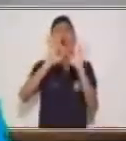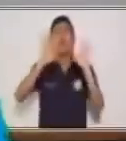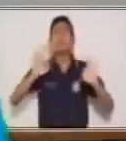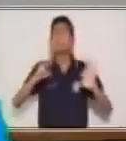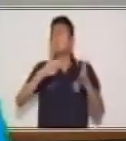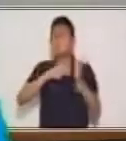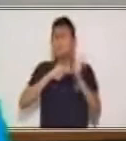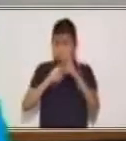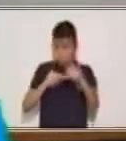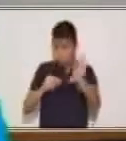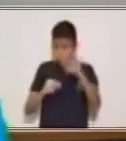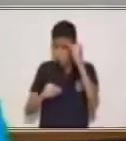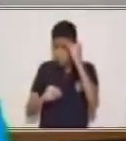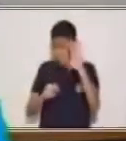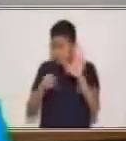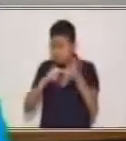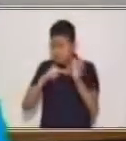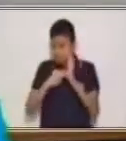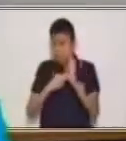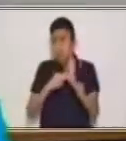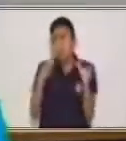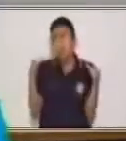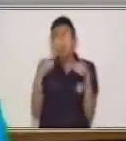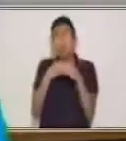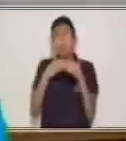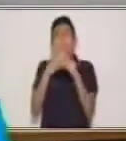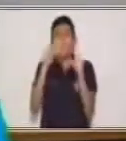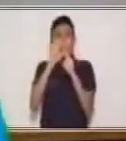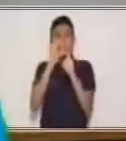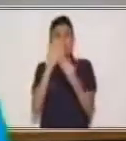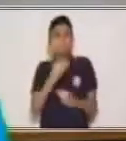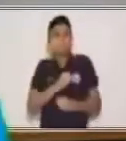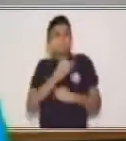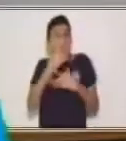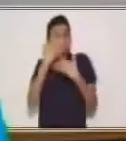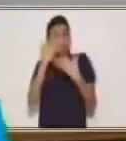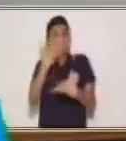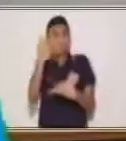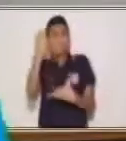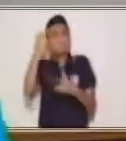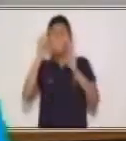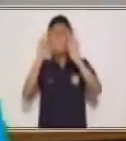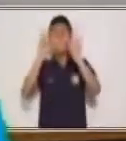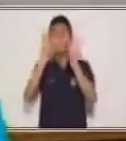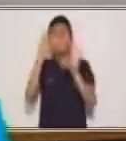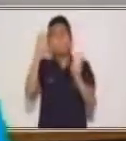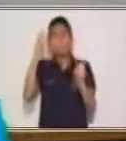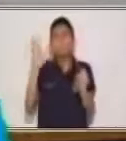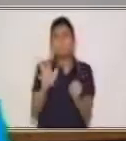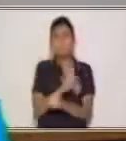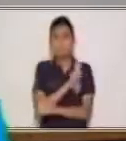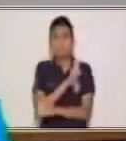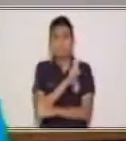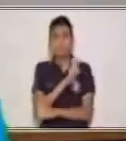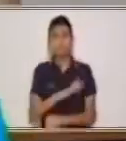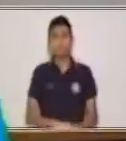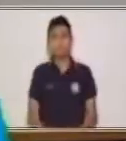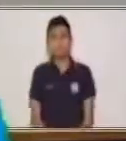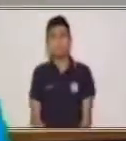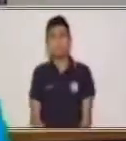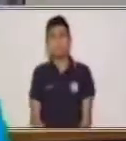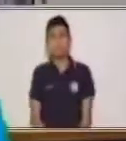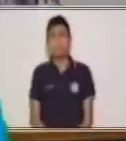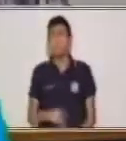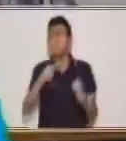recordarán, la oración es el conjunto de palabras que expresa un juicio con sentido completo y autonomía sintáctica.